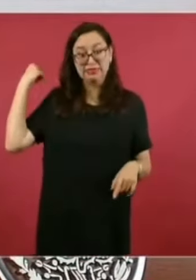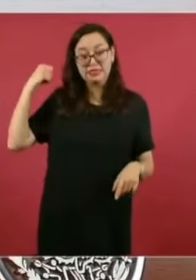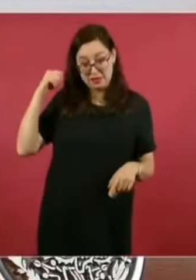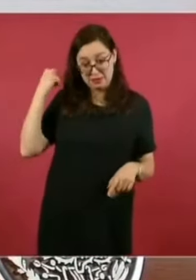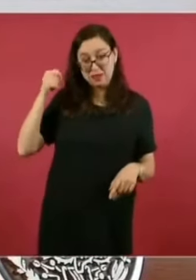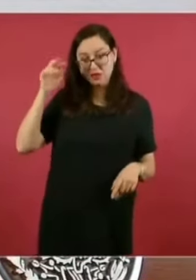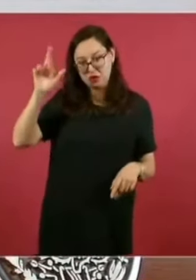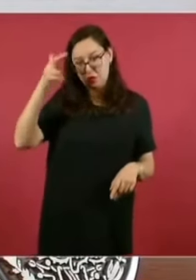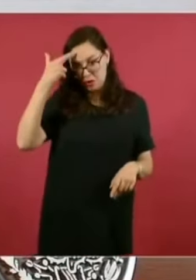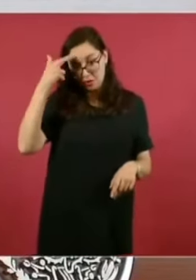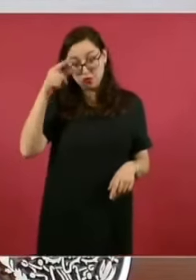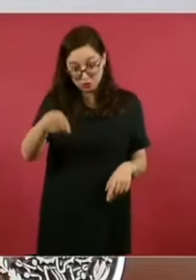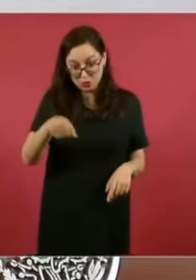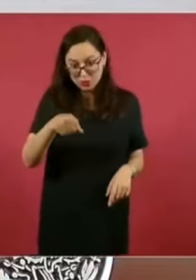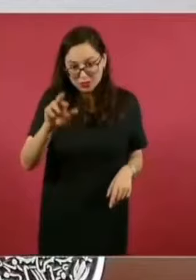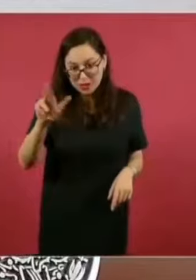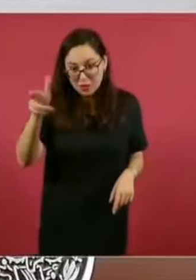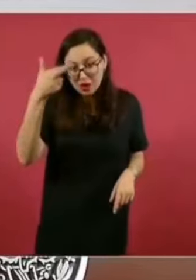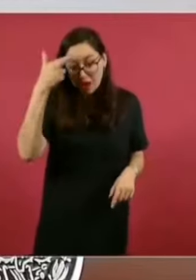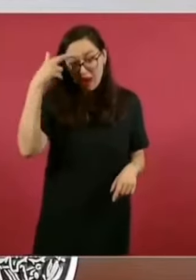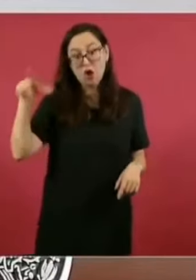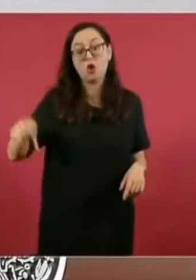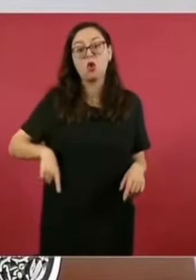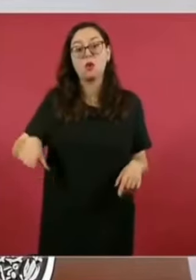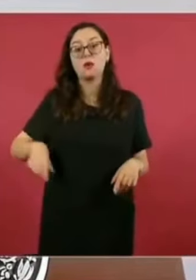gobernador Mora.